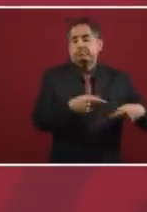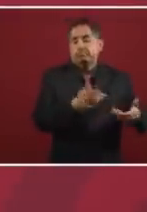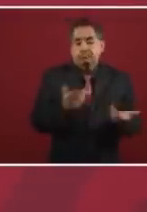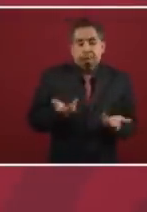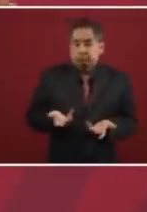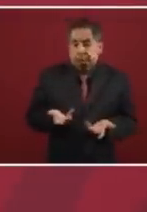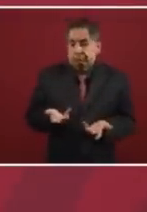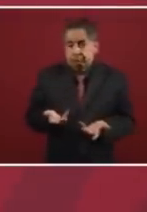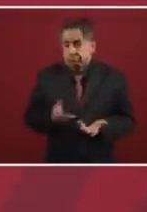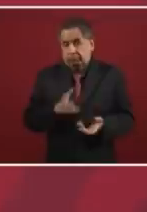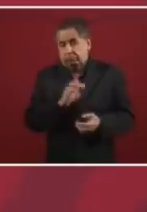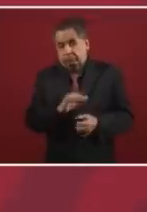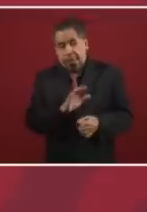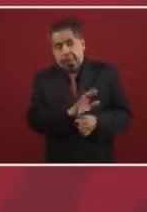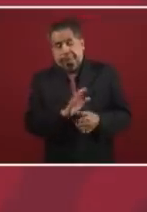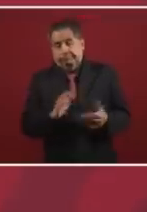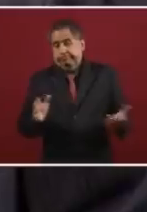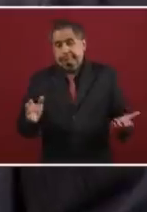podían